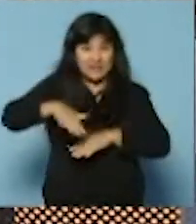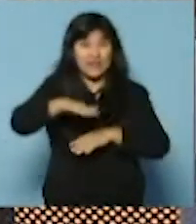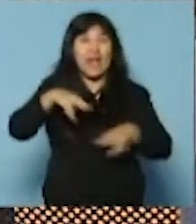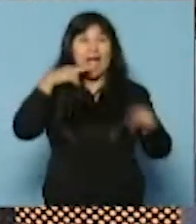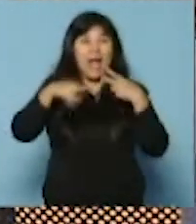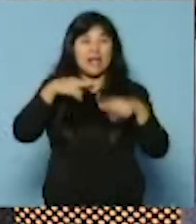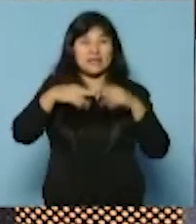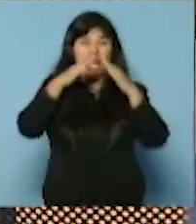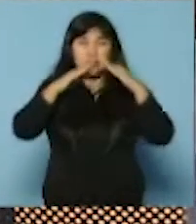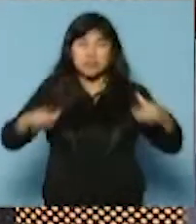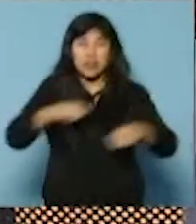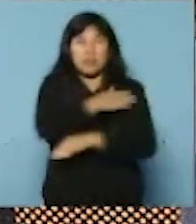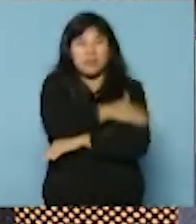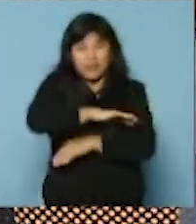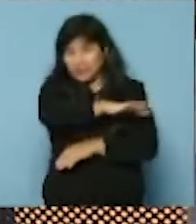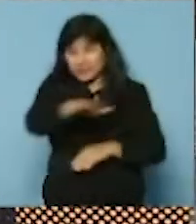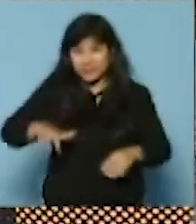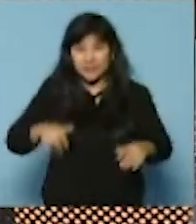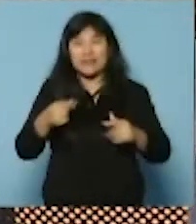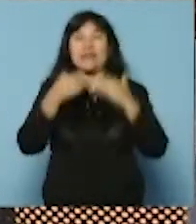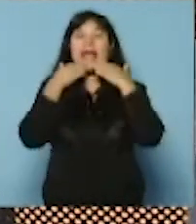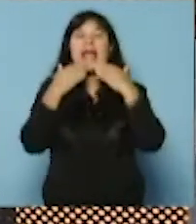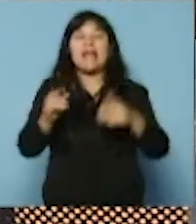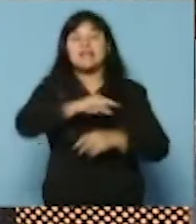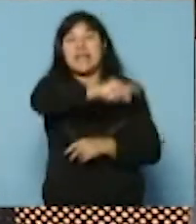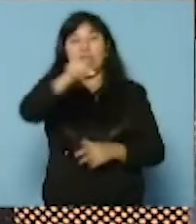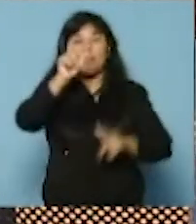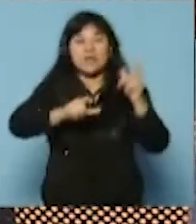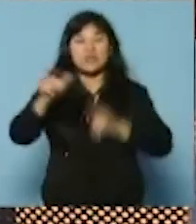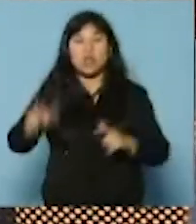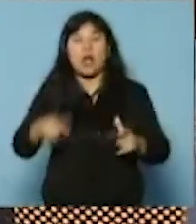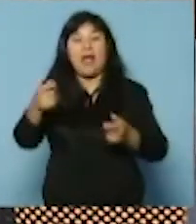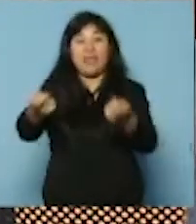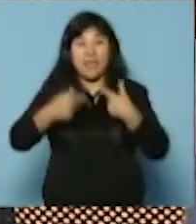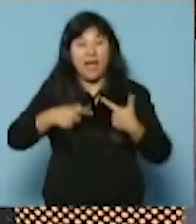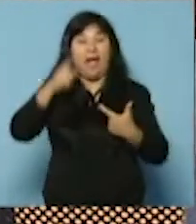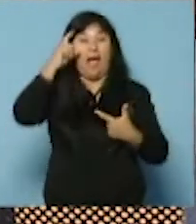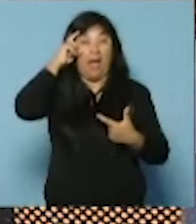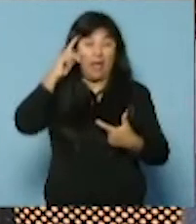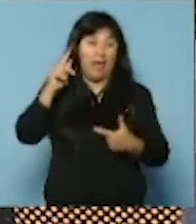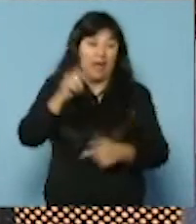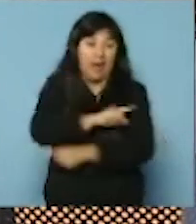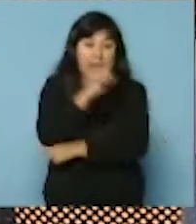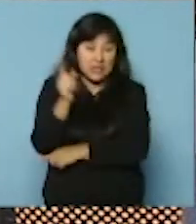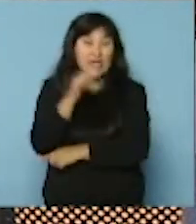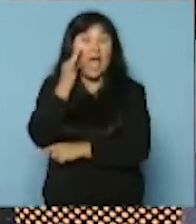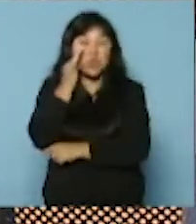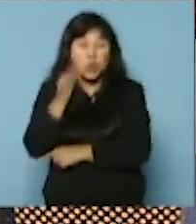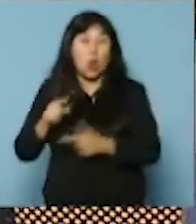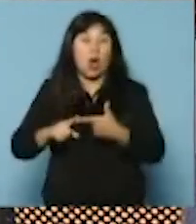toda aquella persona que nos hacen llegar 10 kilos de azúcar aunque lo hacemos la esas son las necesidades